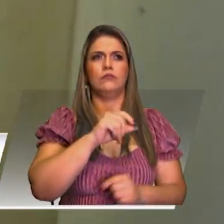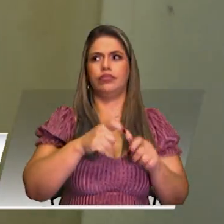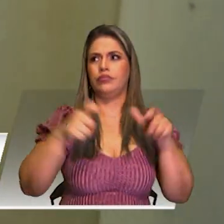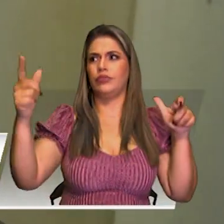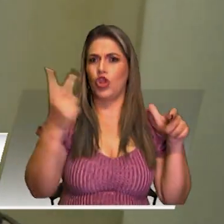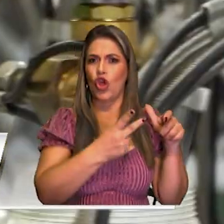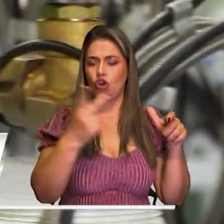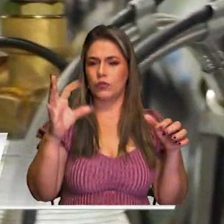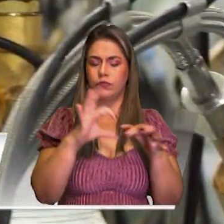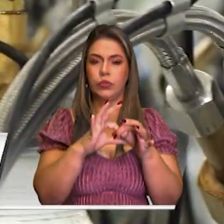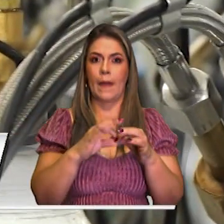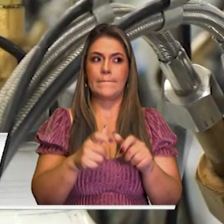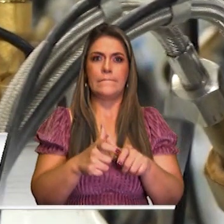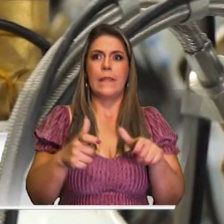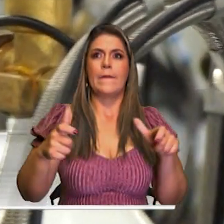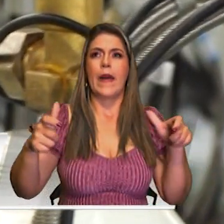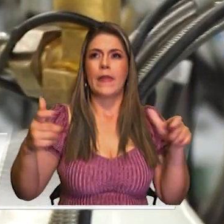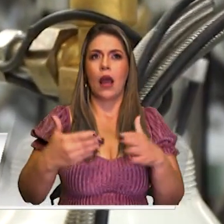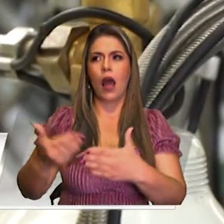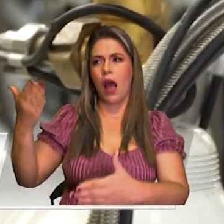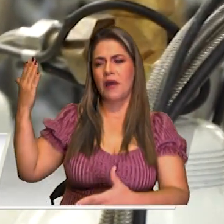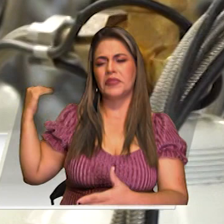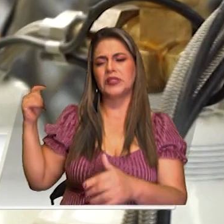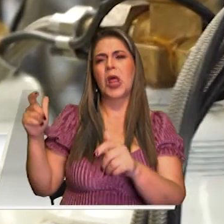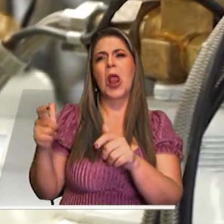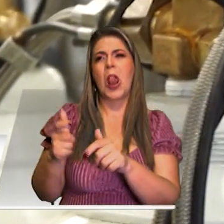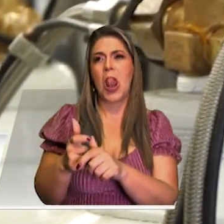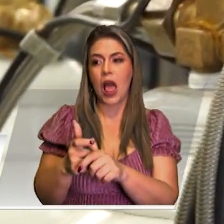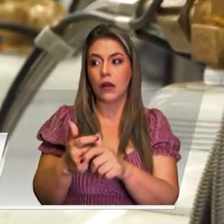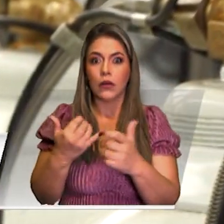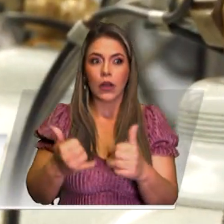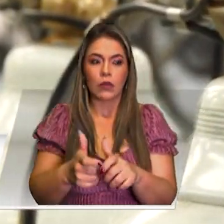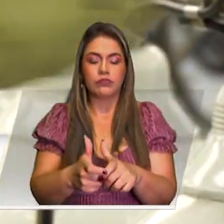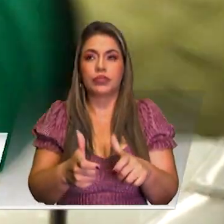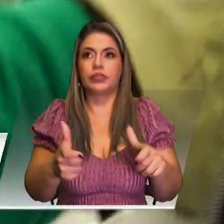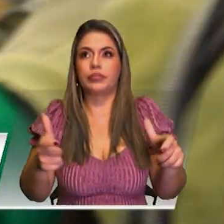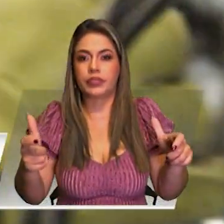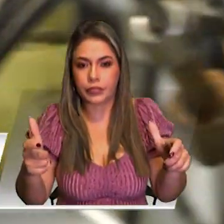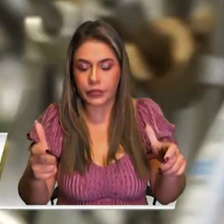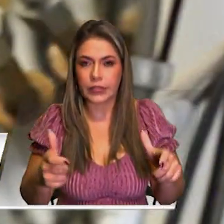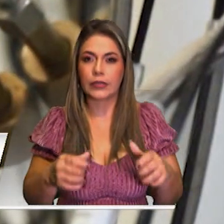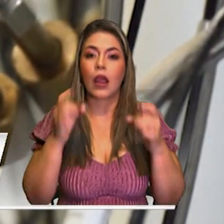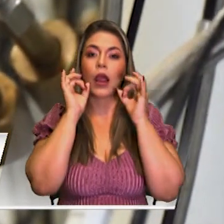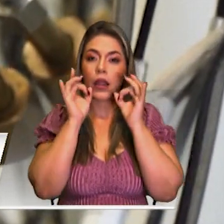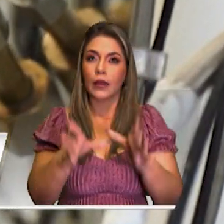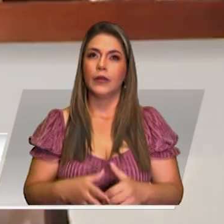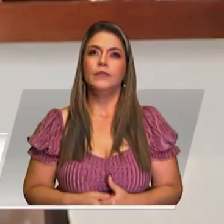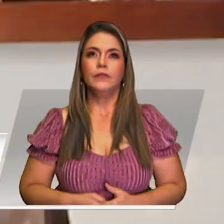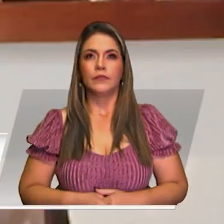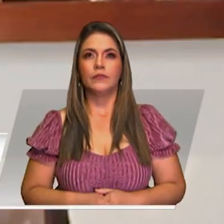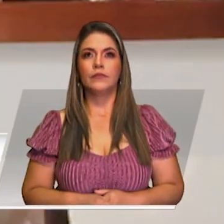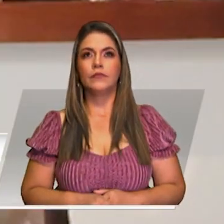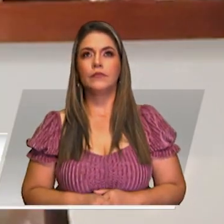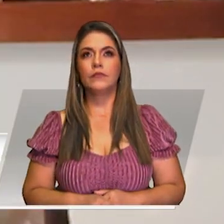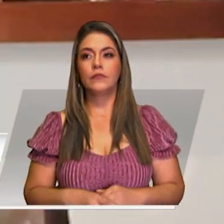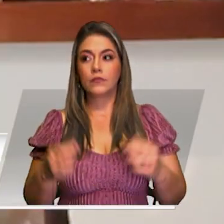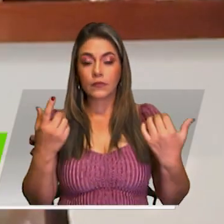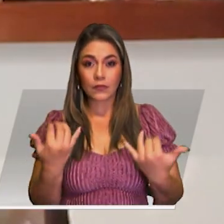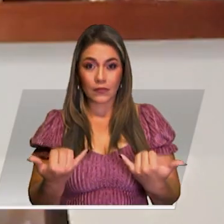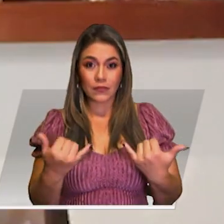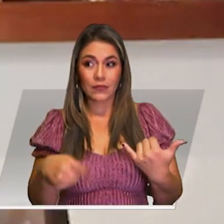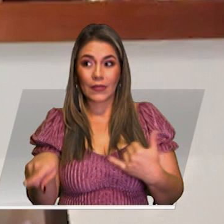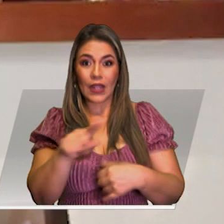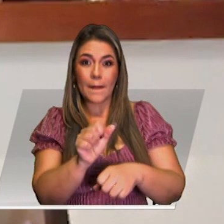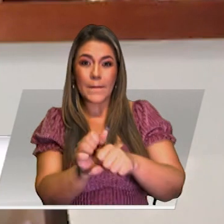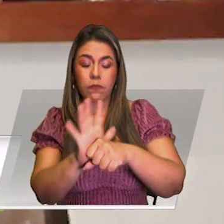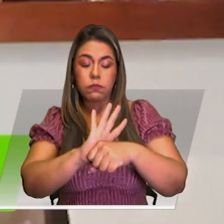valor muy superior frente a una demanda anterior a los picos de la pandemia, que estaba calculada en 30%. Si los contagios siguen en aumento y el